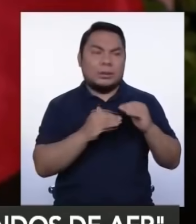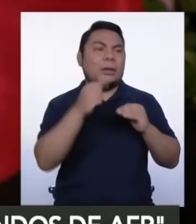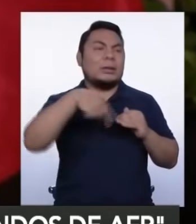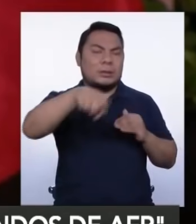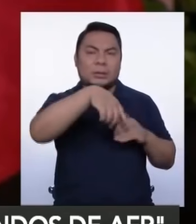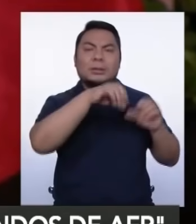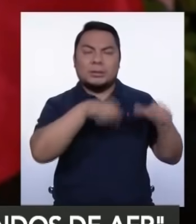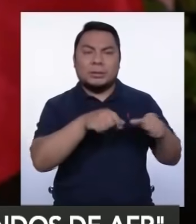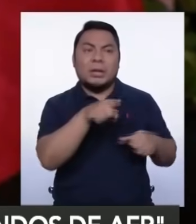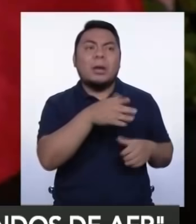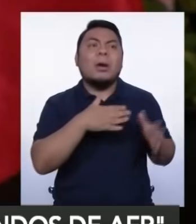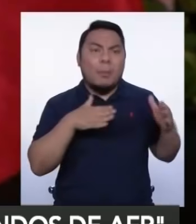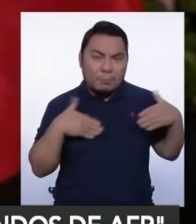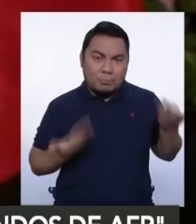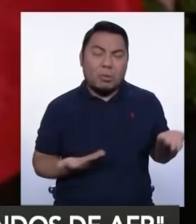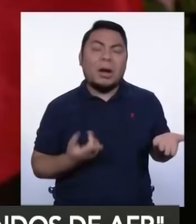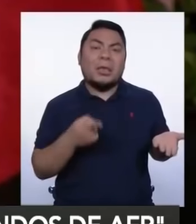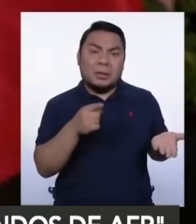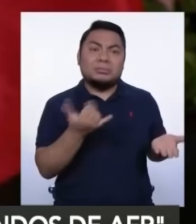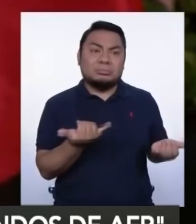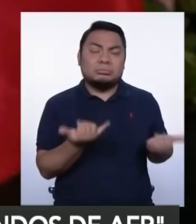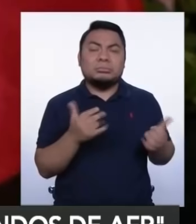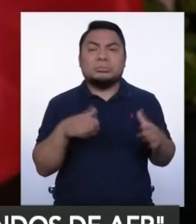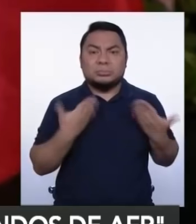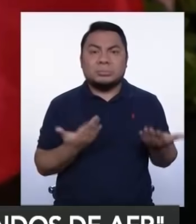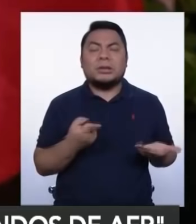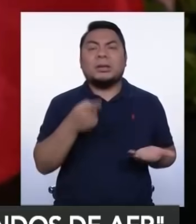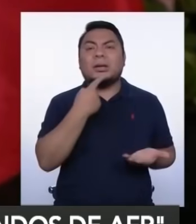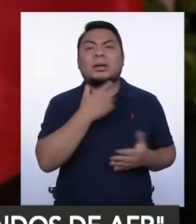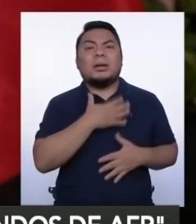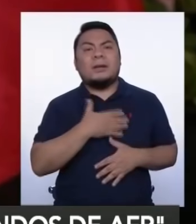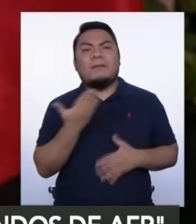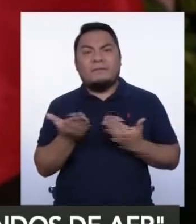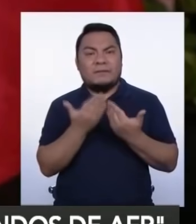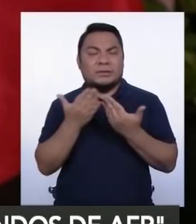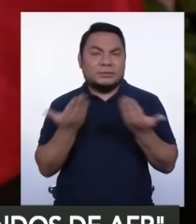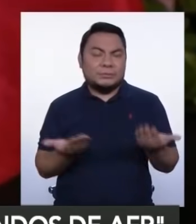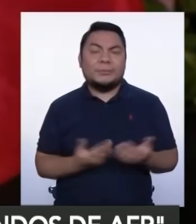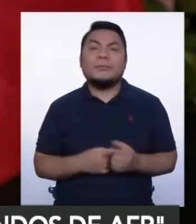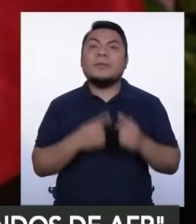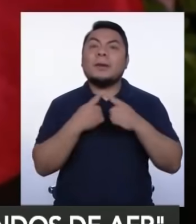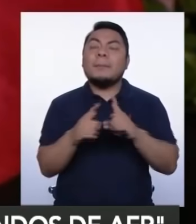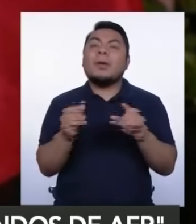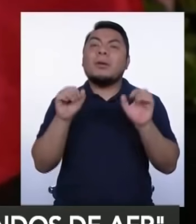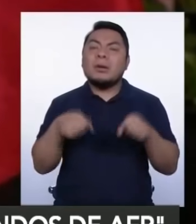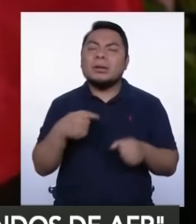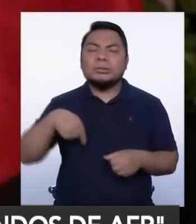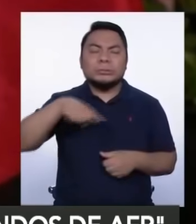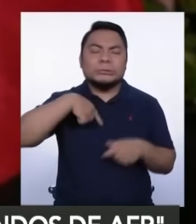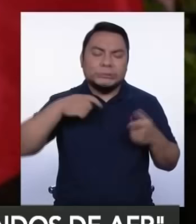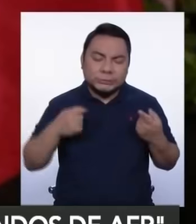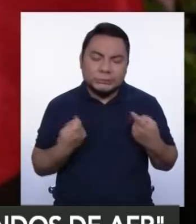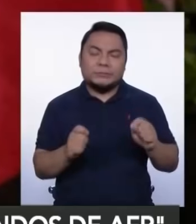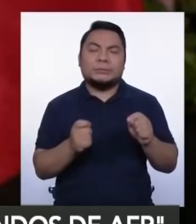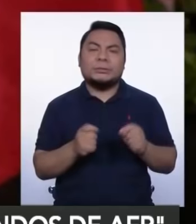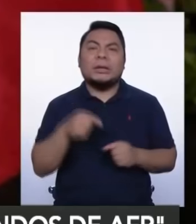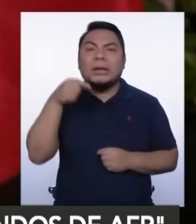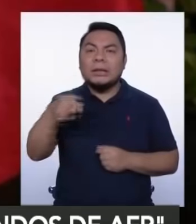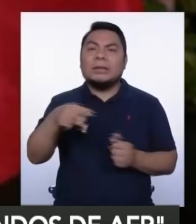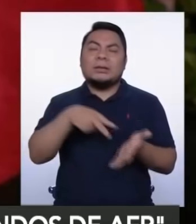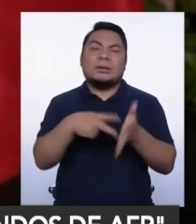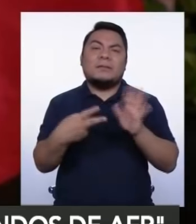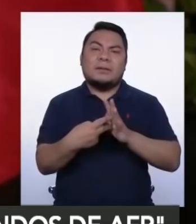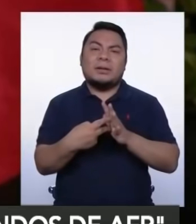los que ellos por el momento no tendrían esa facilidad. Así que estamos haciendo este esfuerzo, eso significa